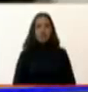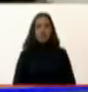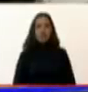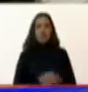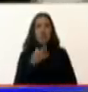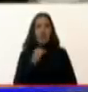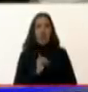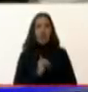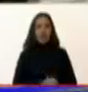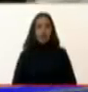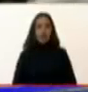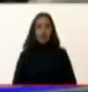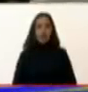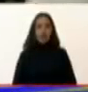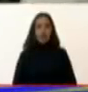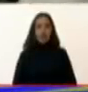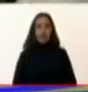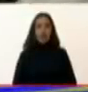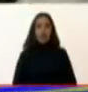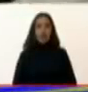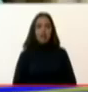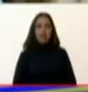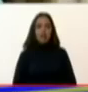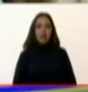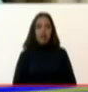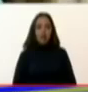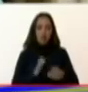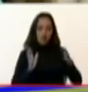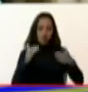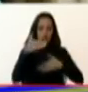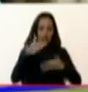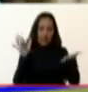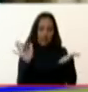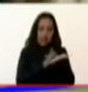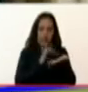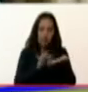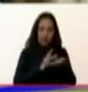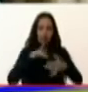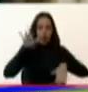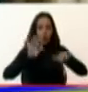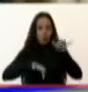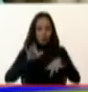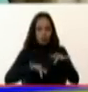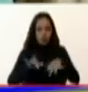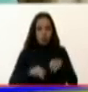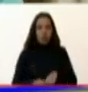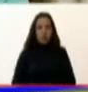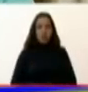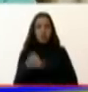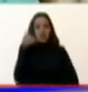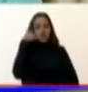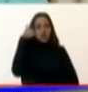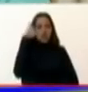está. Con las tabletas, las computadoras, los celulares.